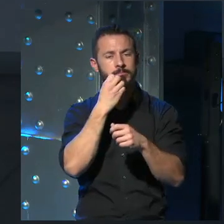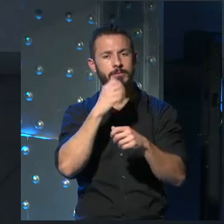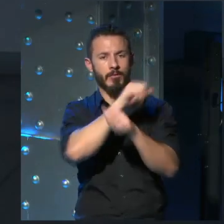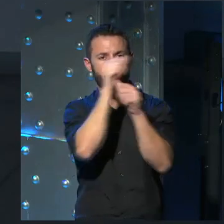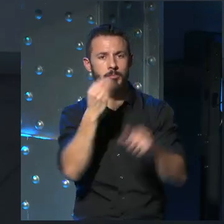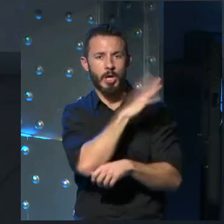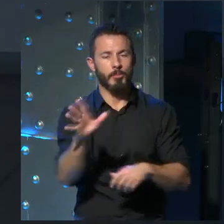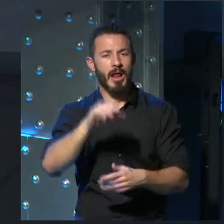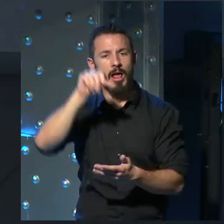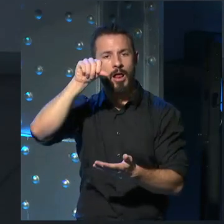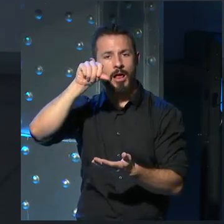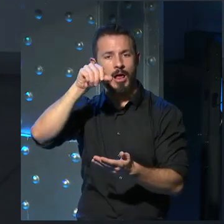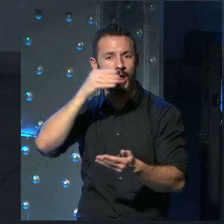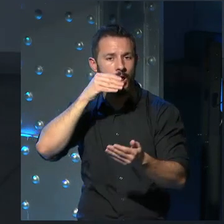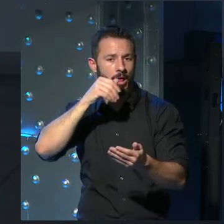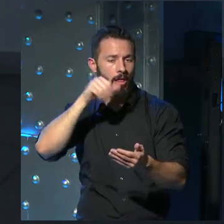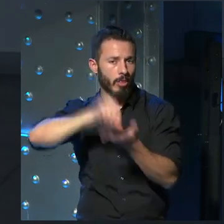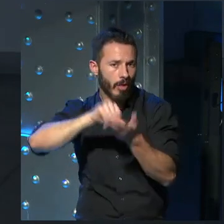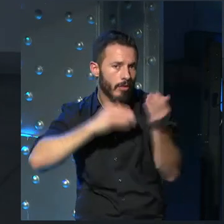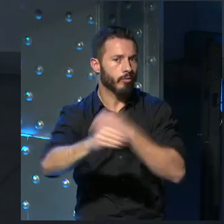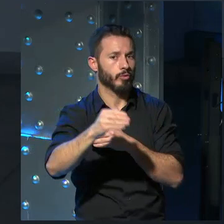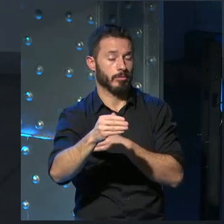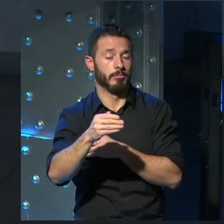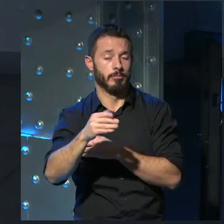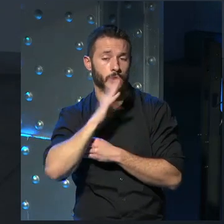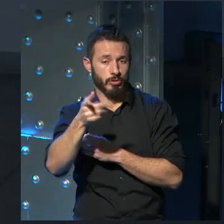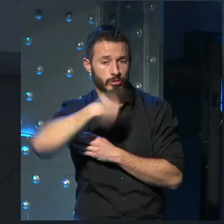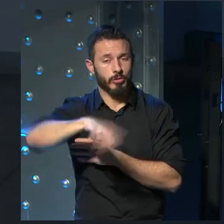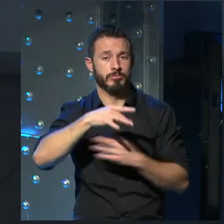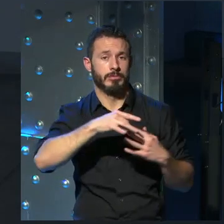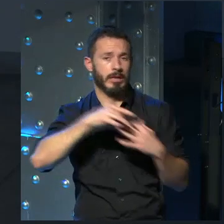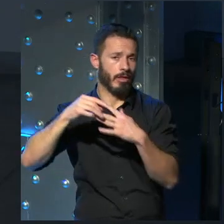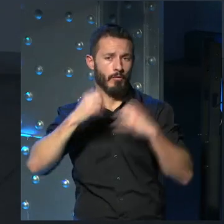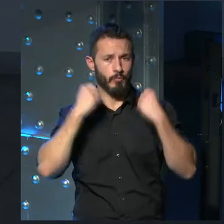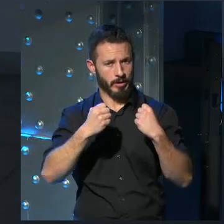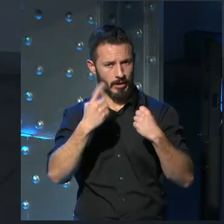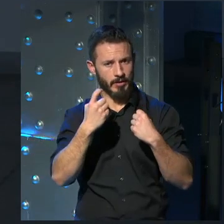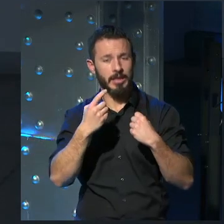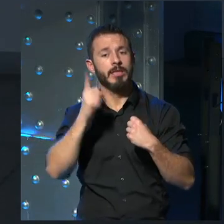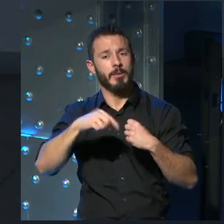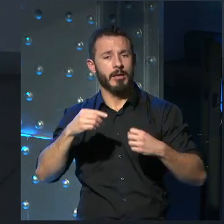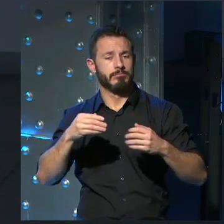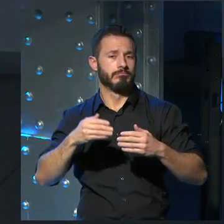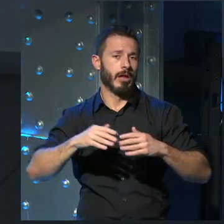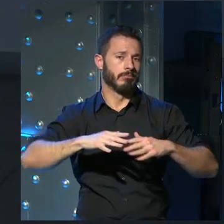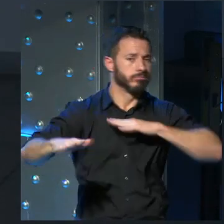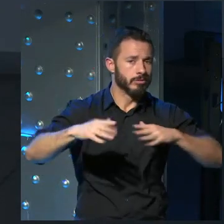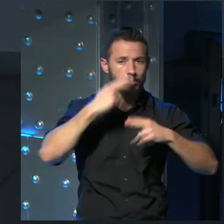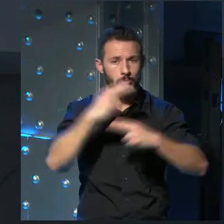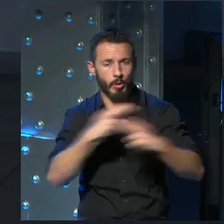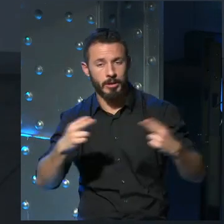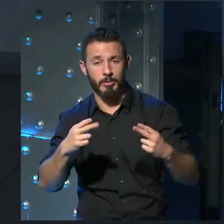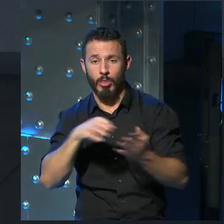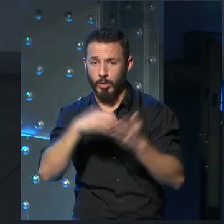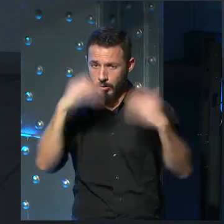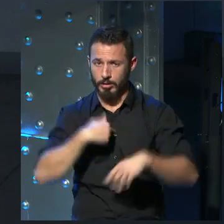ciudad del futuro. Para eso necesitamos un liderazgo fuerte y una iniciativa pública pero sin duda yo soy una convencida